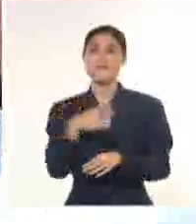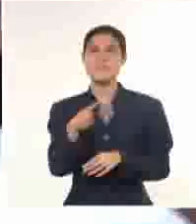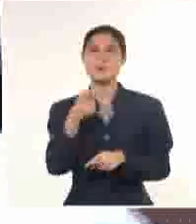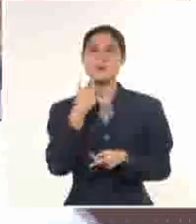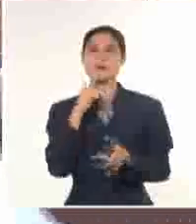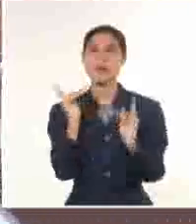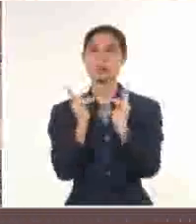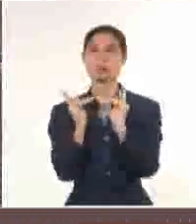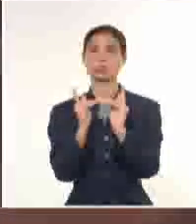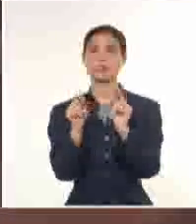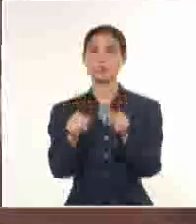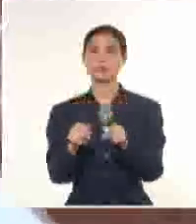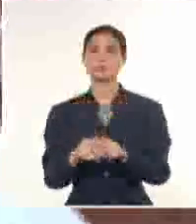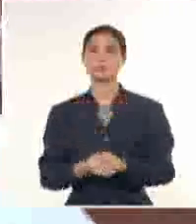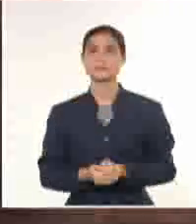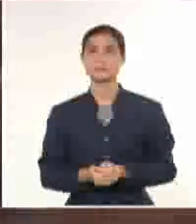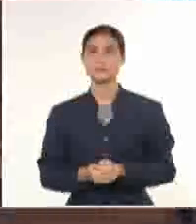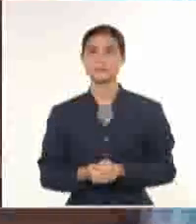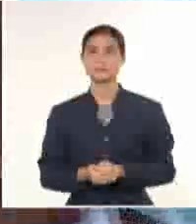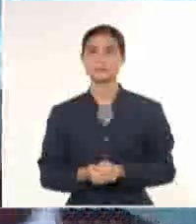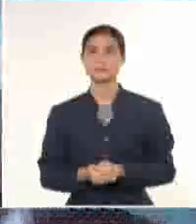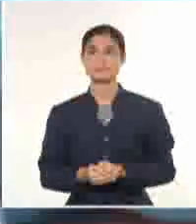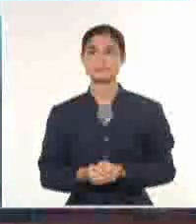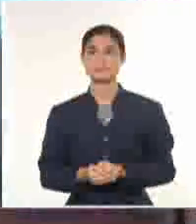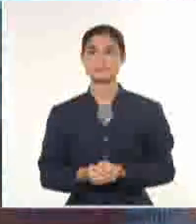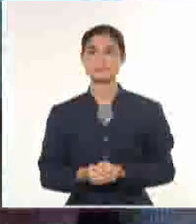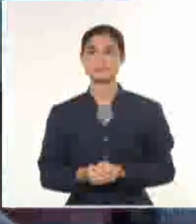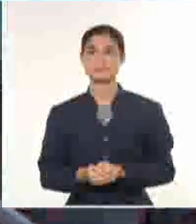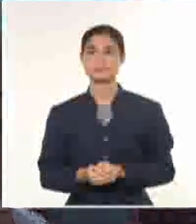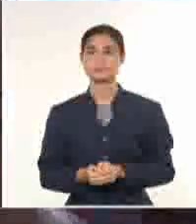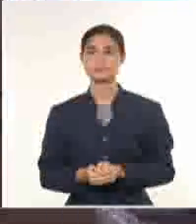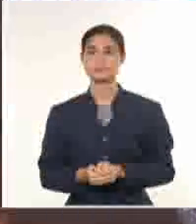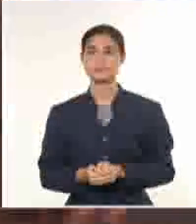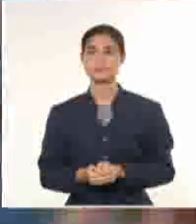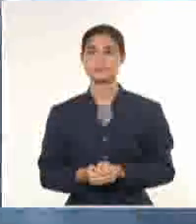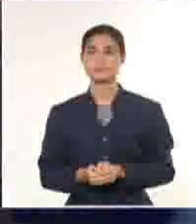Desde Matanzas, Wilmer Rodríguez Fernández, Canal Cubano de Noticias.